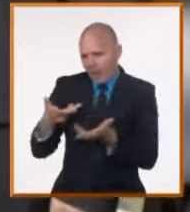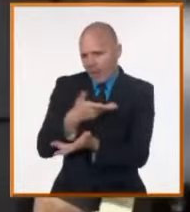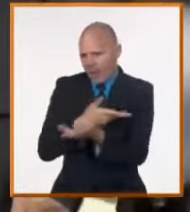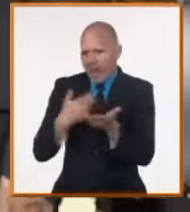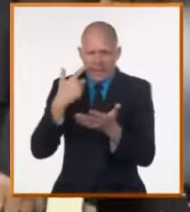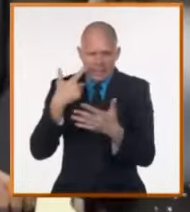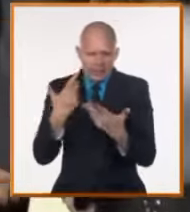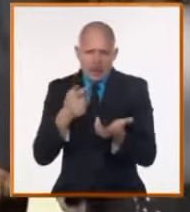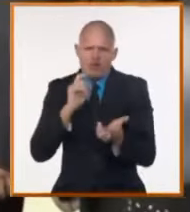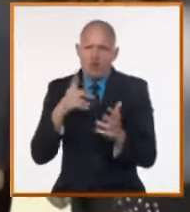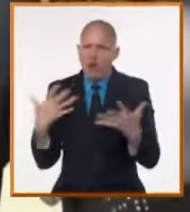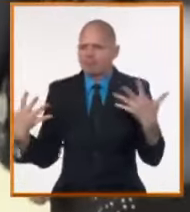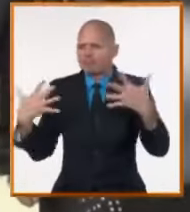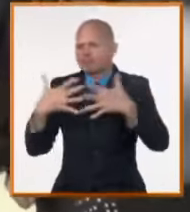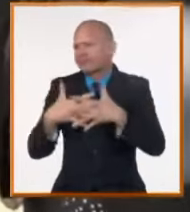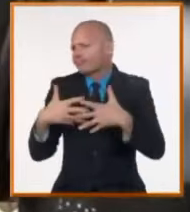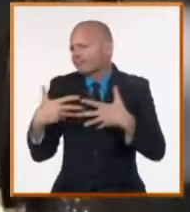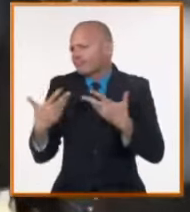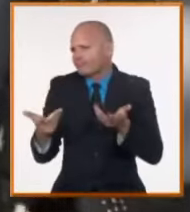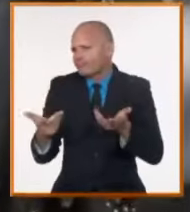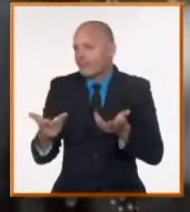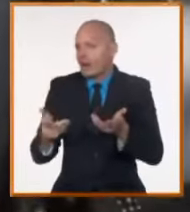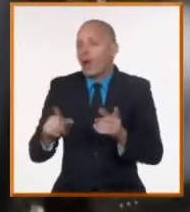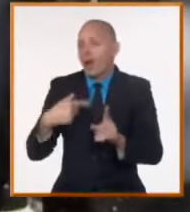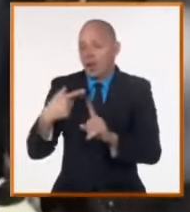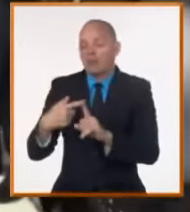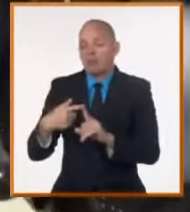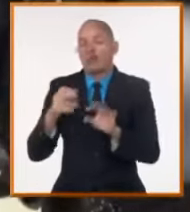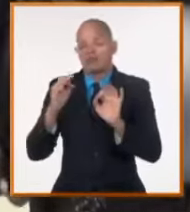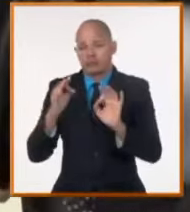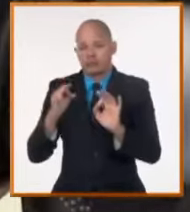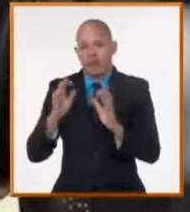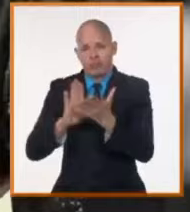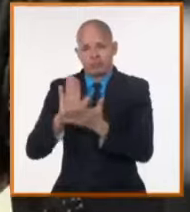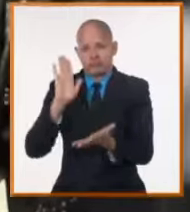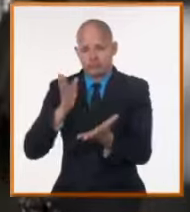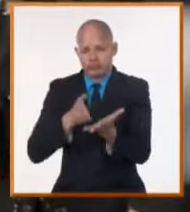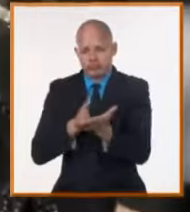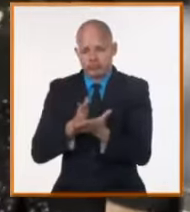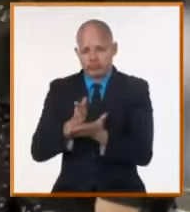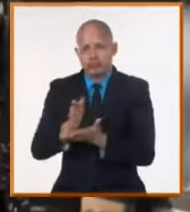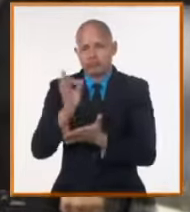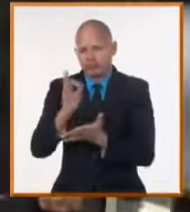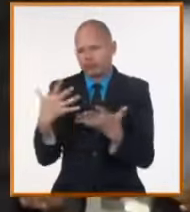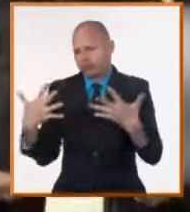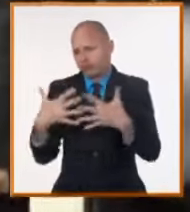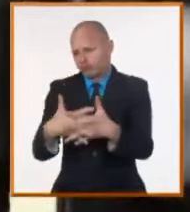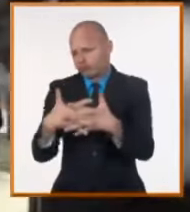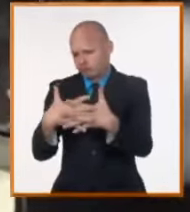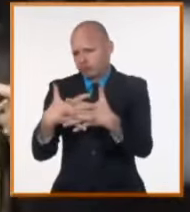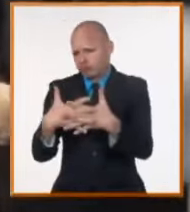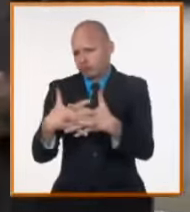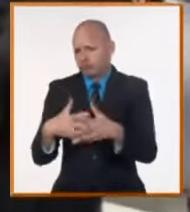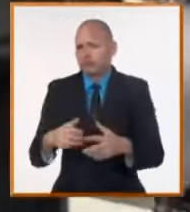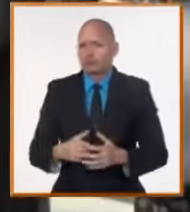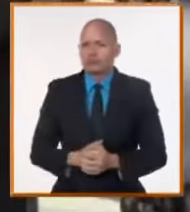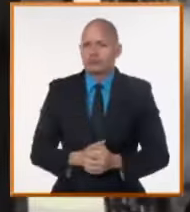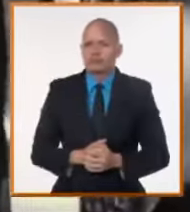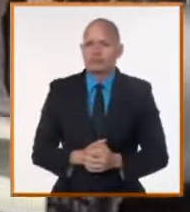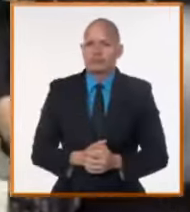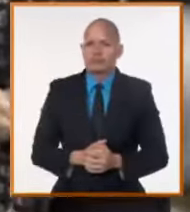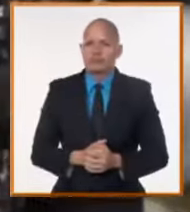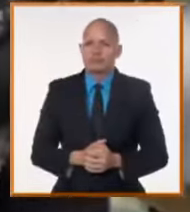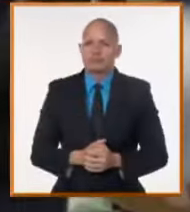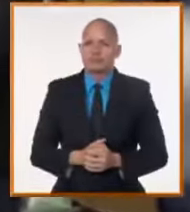las relaciones bilaterales y reiteraron su voluntad de trabajar en favor de su desarrollo y diversificación. Desde